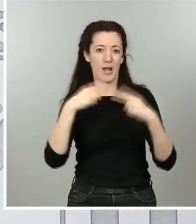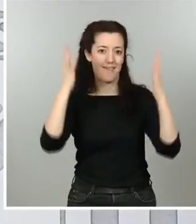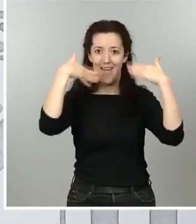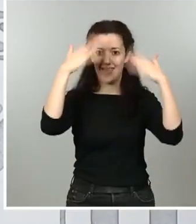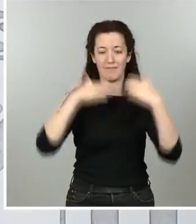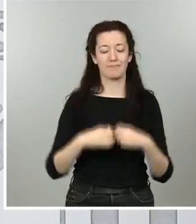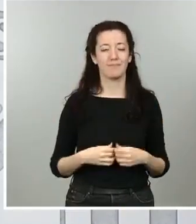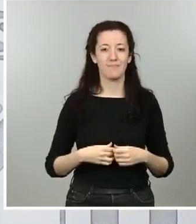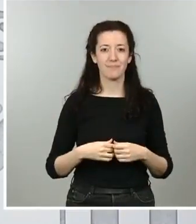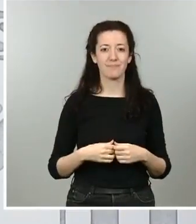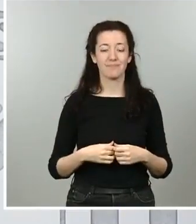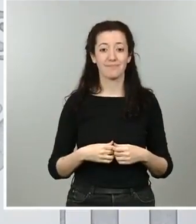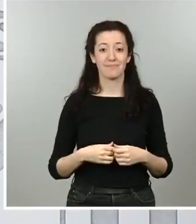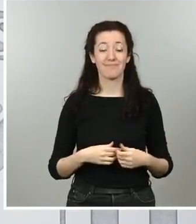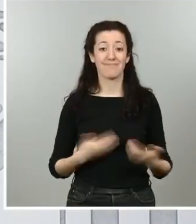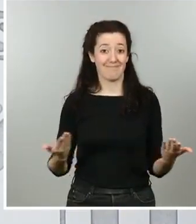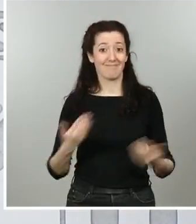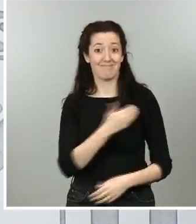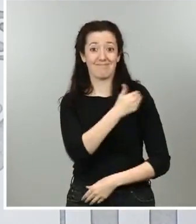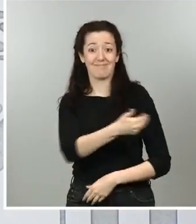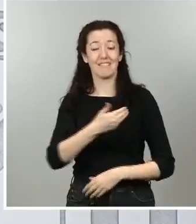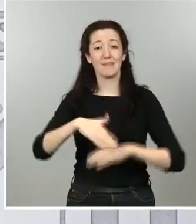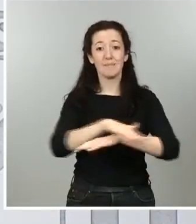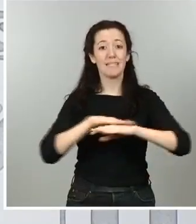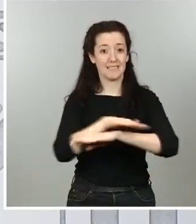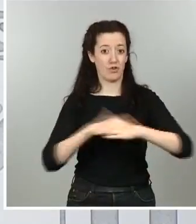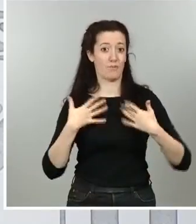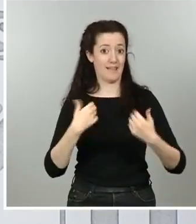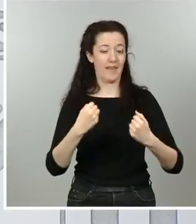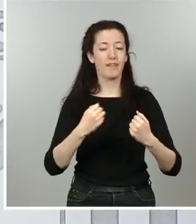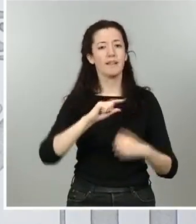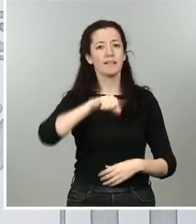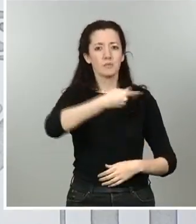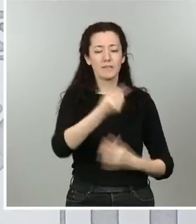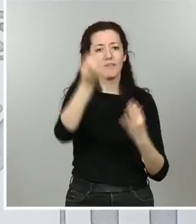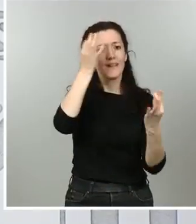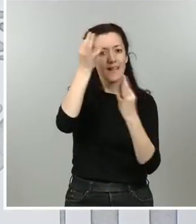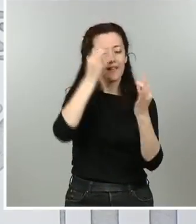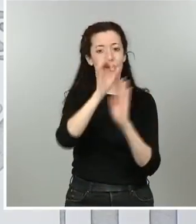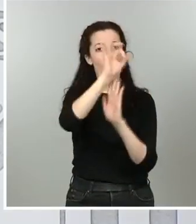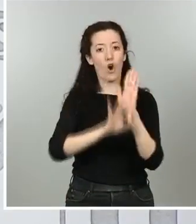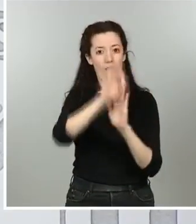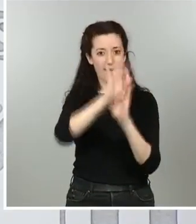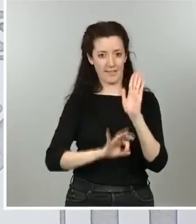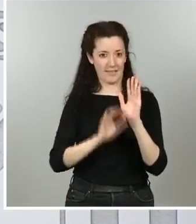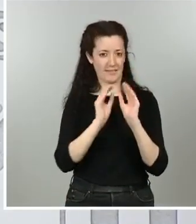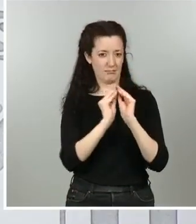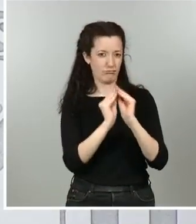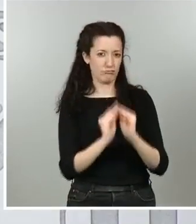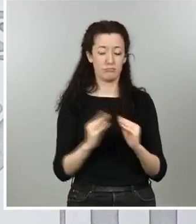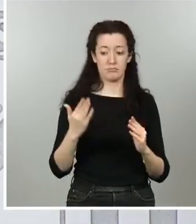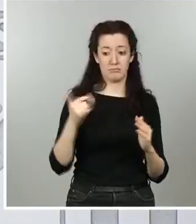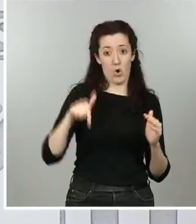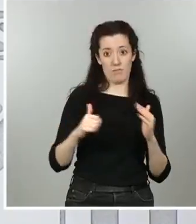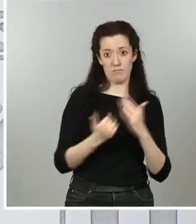el ministro Salvador Illa, que va a dar detalles sobre las órdenes ministeriales que se han publicado y se están publicando a lo largo de la jornada